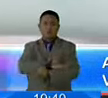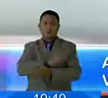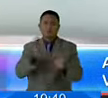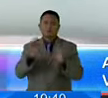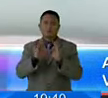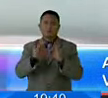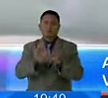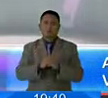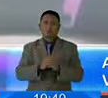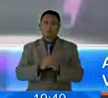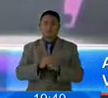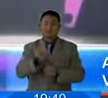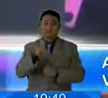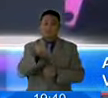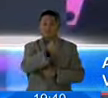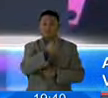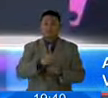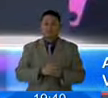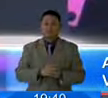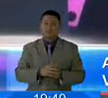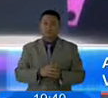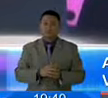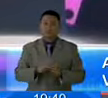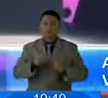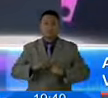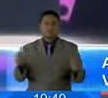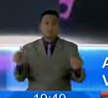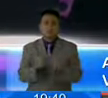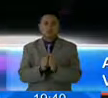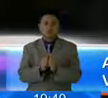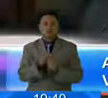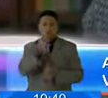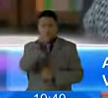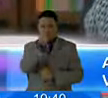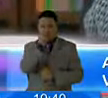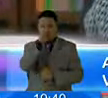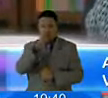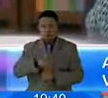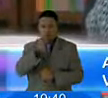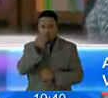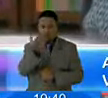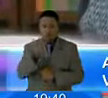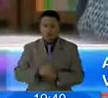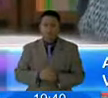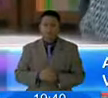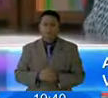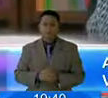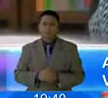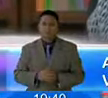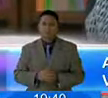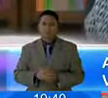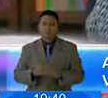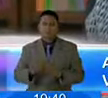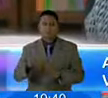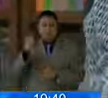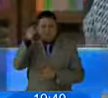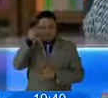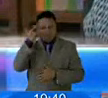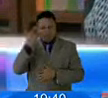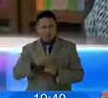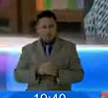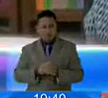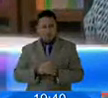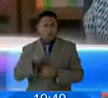Facebook el grupo Primer Acoso, para decir juntas, no callamos más. Y la idea un poco era pensar acciones para que las